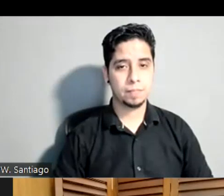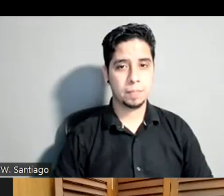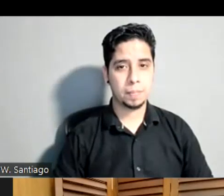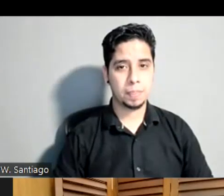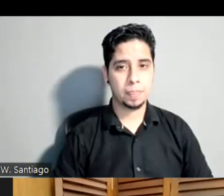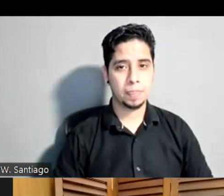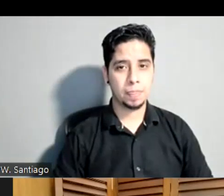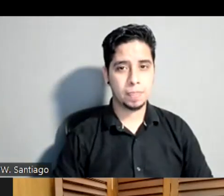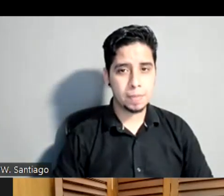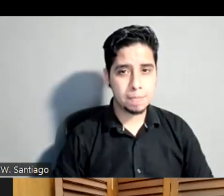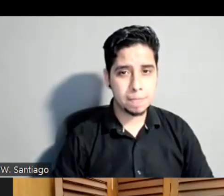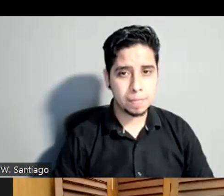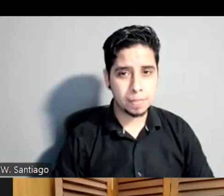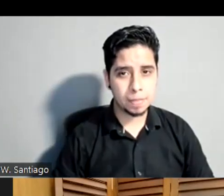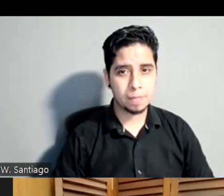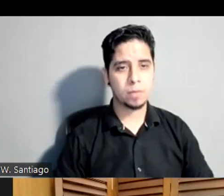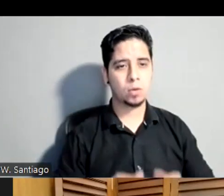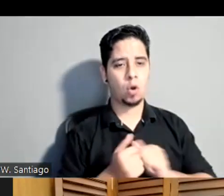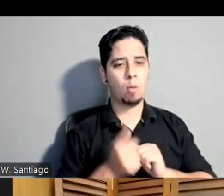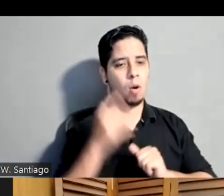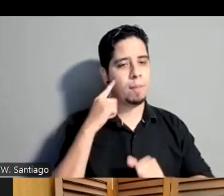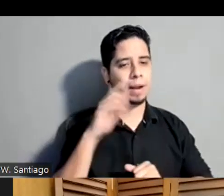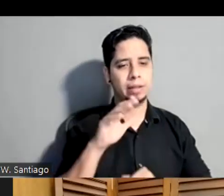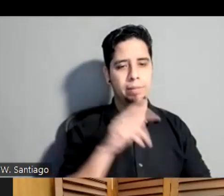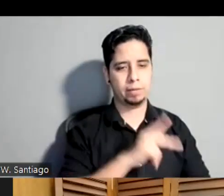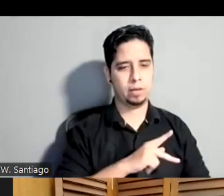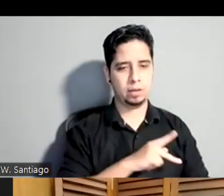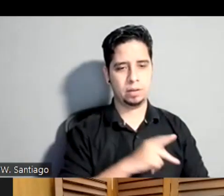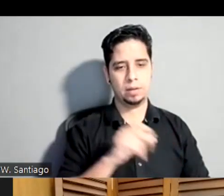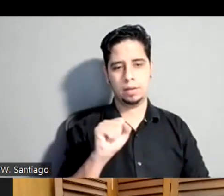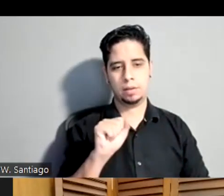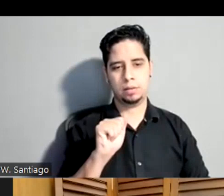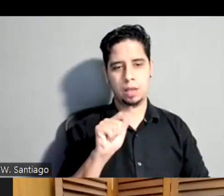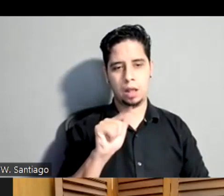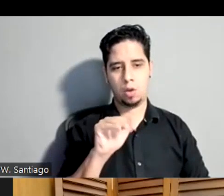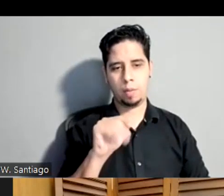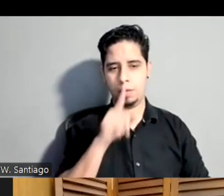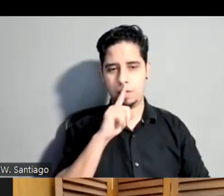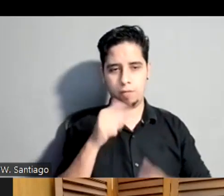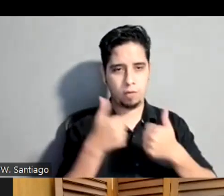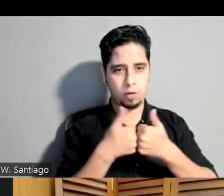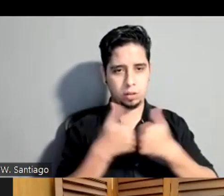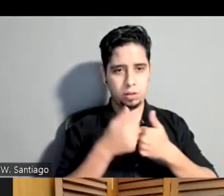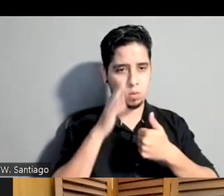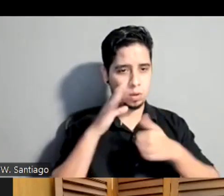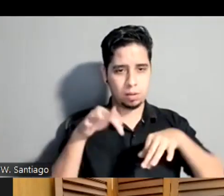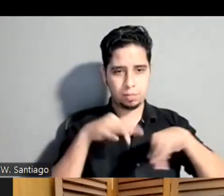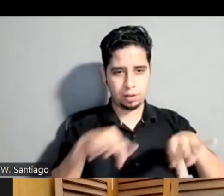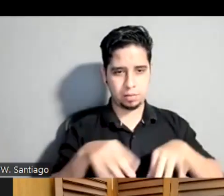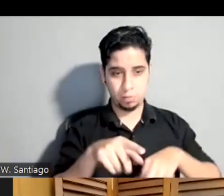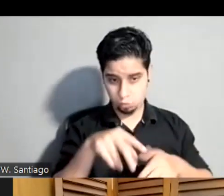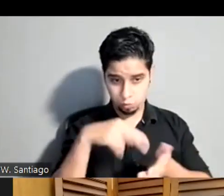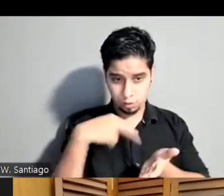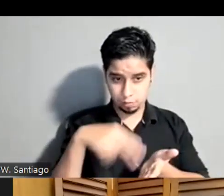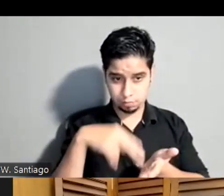Obviamente, Salomé, ¿verdad? ¿Cómo fue Salomé para ti? O sea, ese personaje... Salomé fue un reto, y te voy a explicar. ¿Tú bailabas? Porque sí.